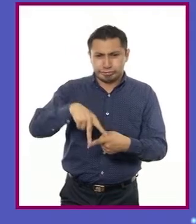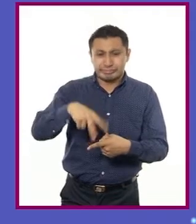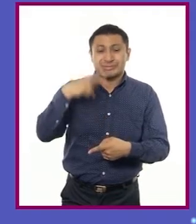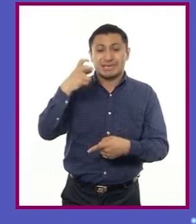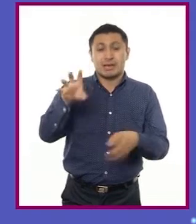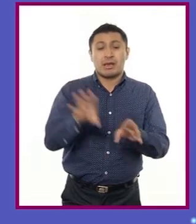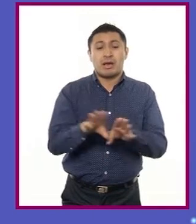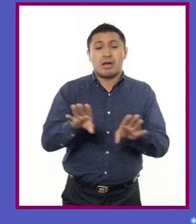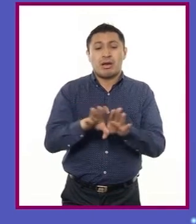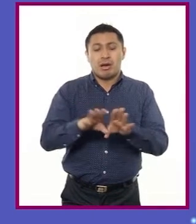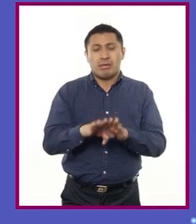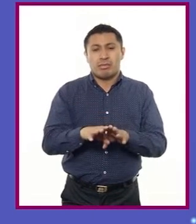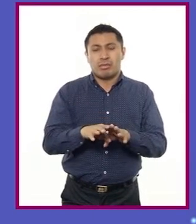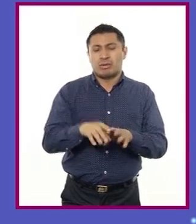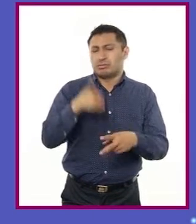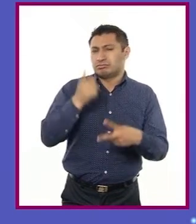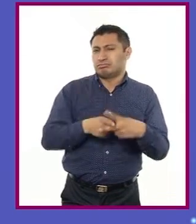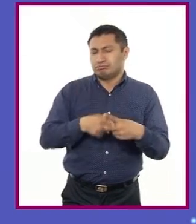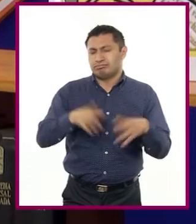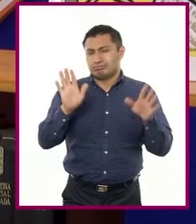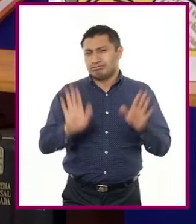medio trigonométrico.